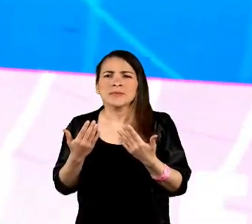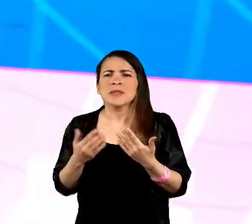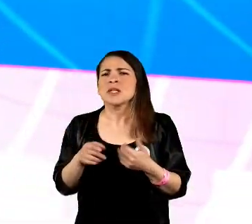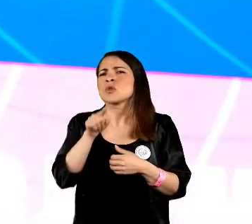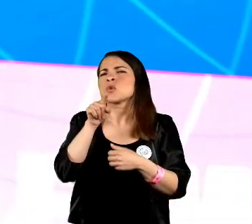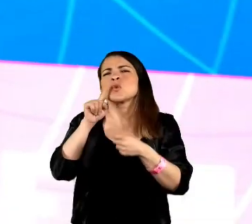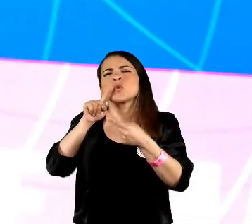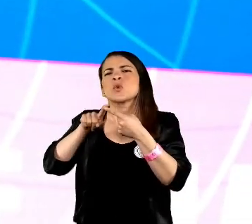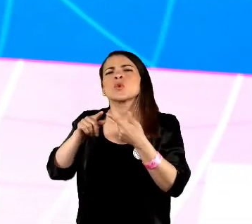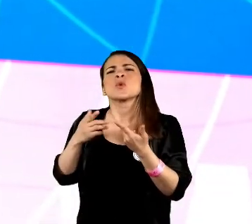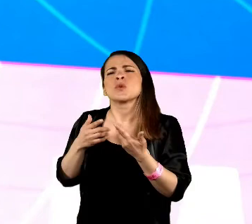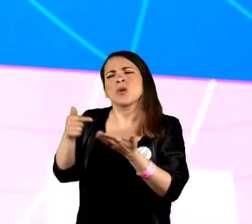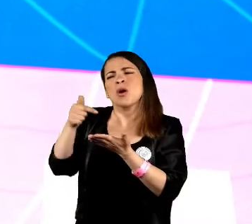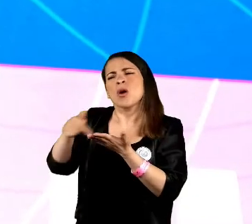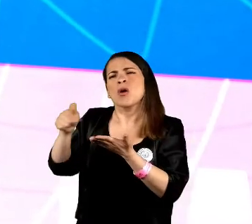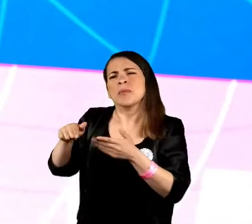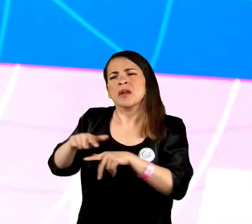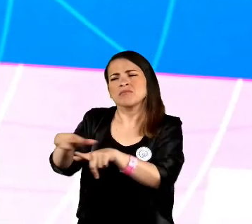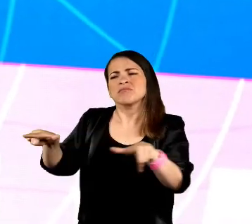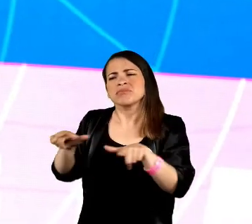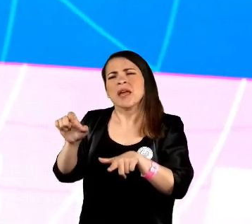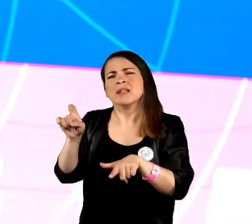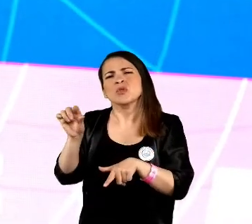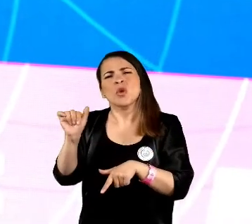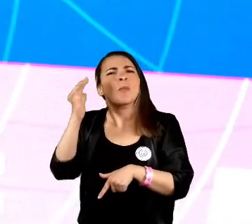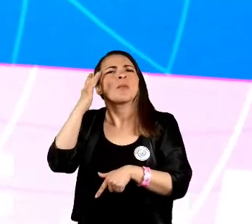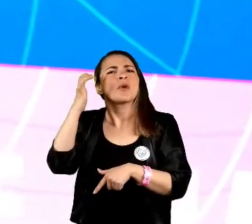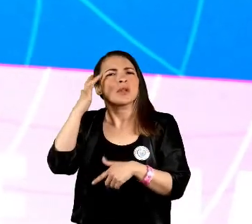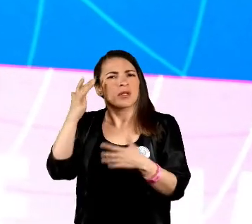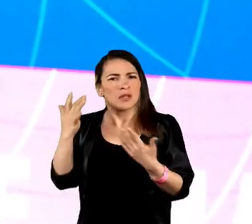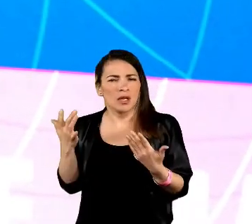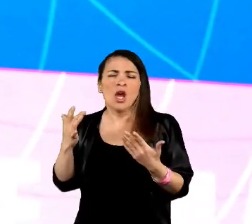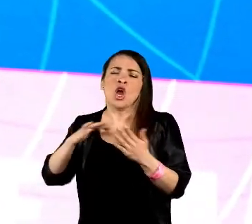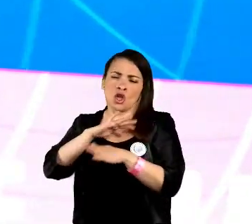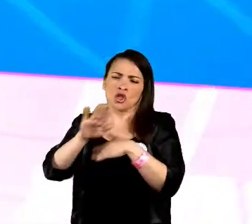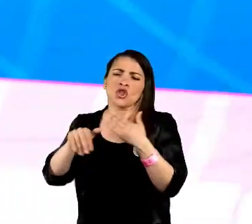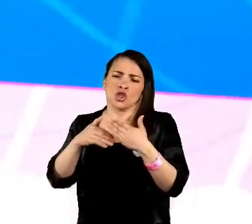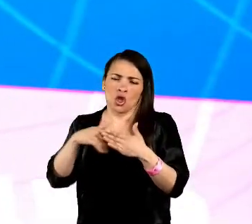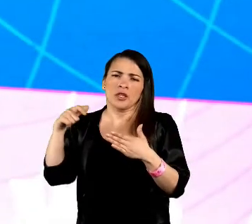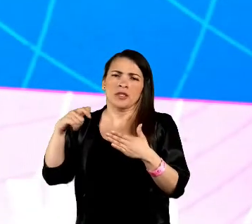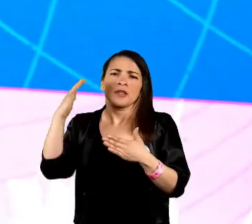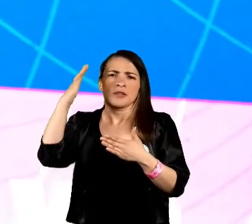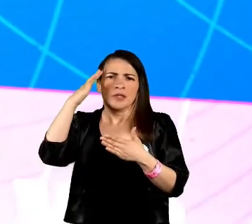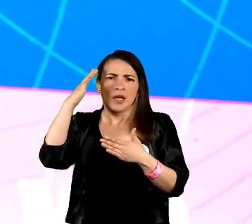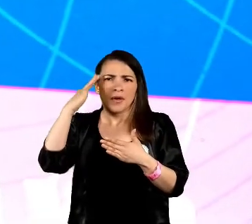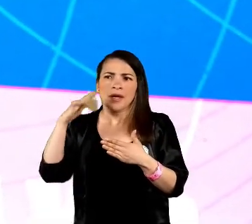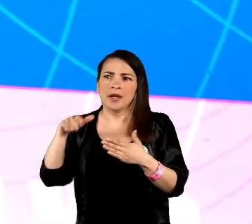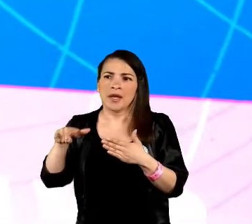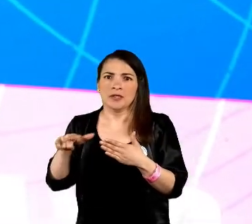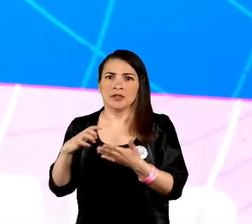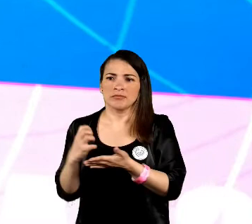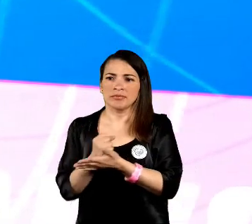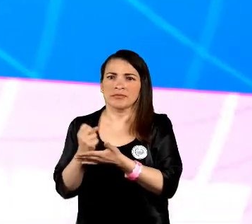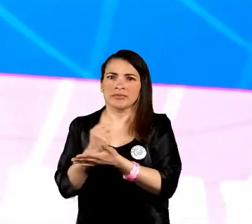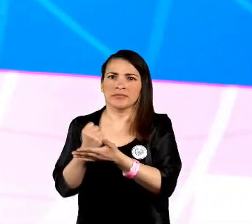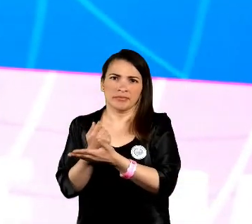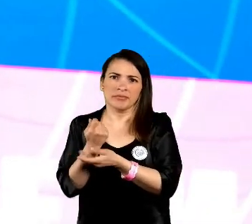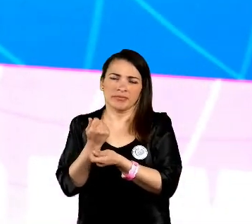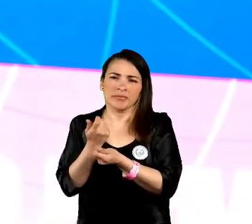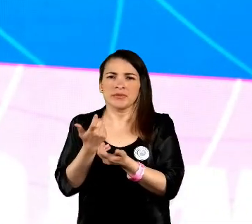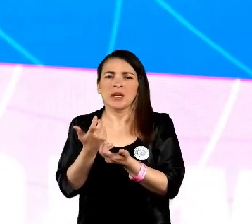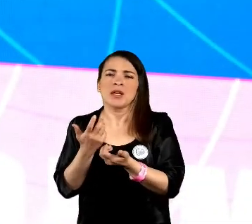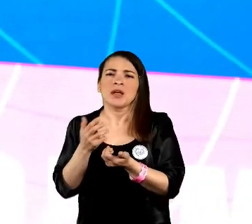buscan con la adquisición de eso no solamente que sea Obviamente todos Buscamos que sea generar rentabilidad ahora es